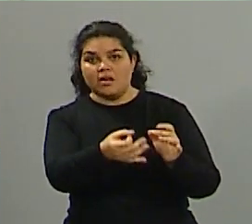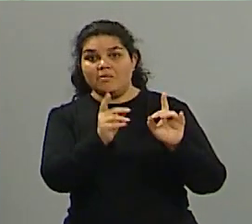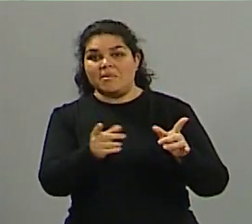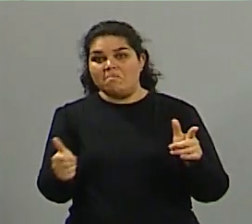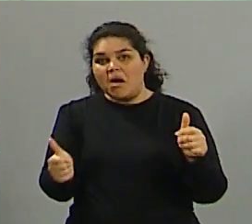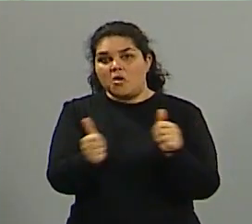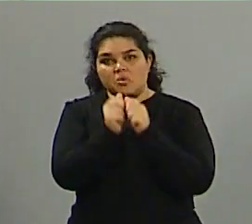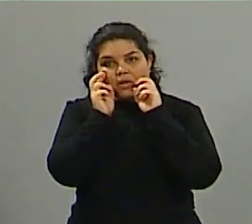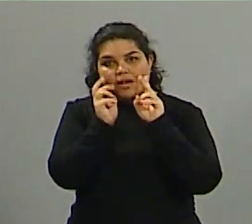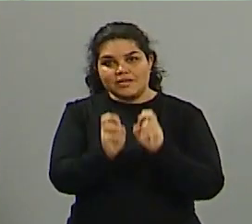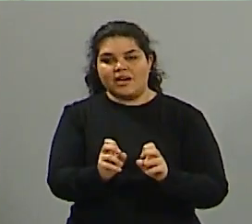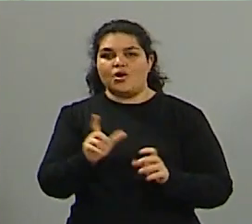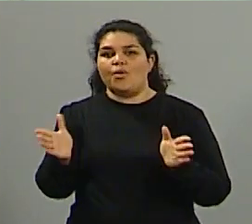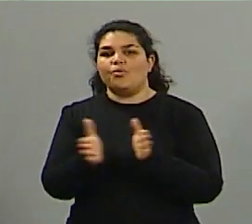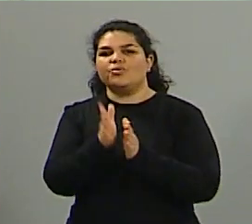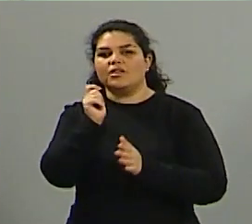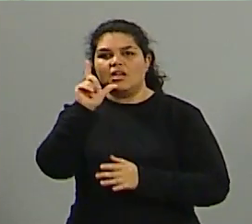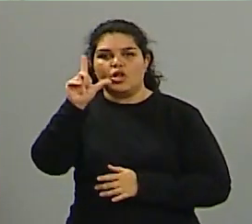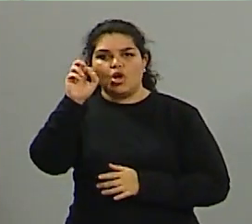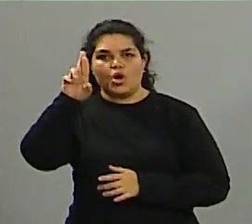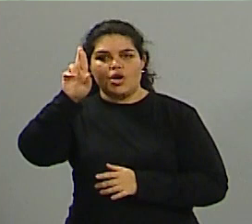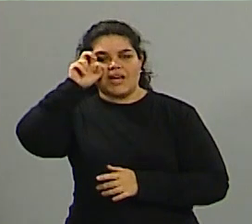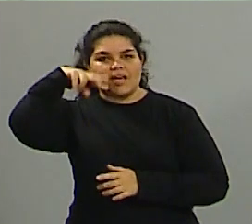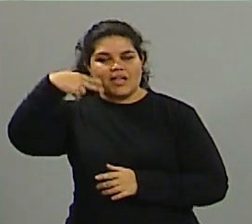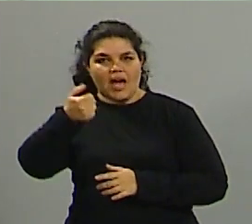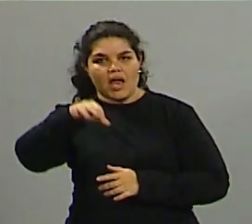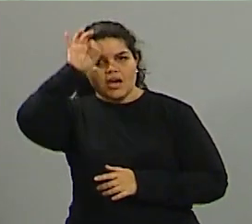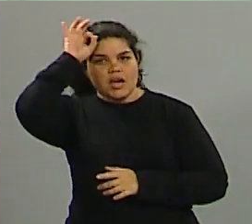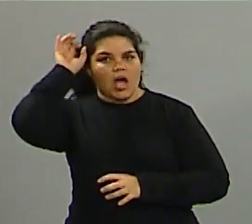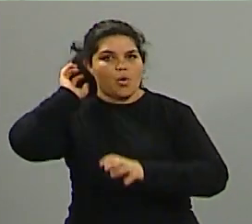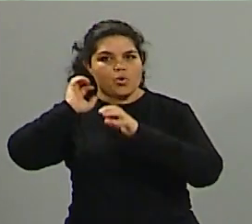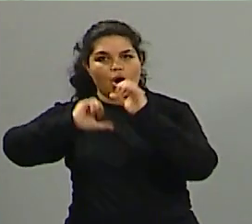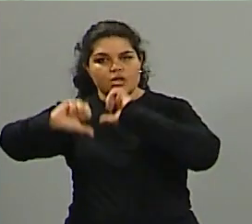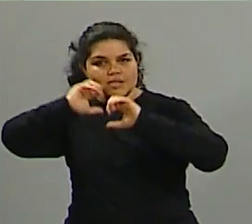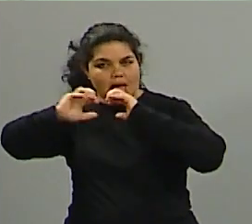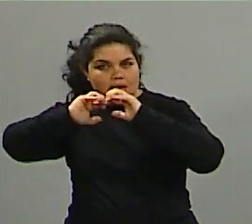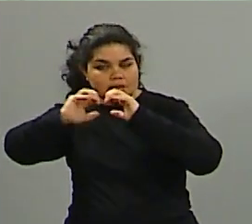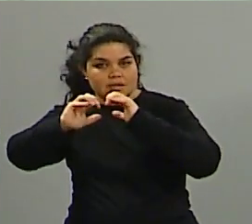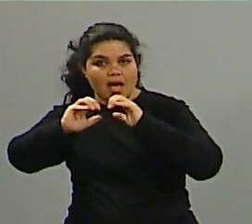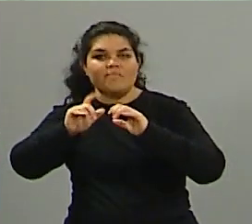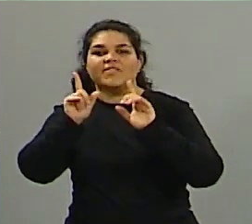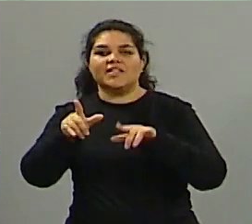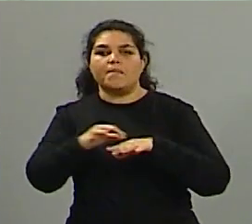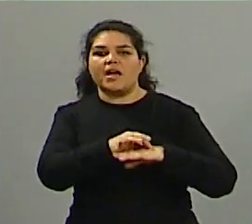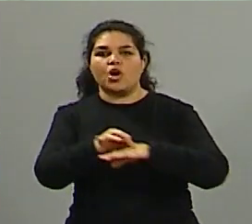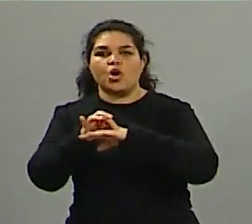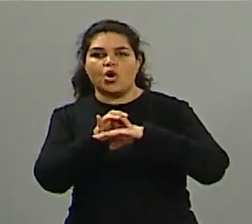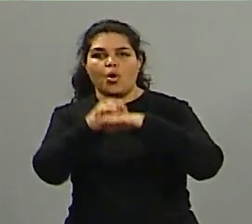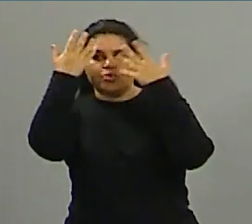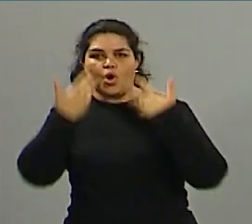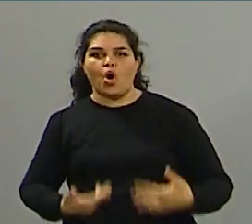Lorena Botero, que es experta en neurociencia aplicada a la educación y coach ontológica. Lorena, ¿cómo estás?